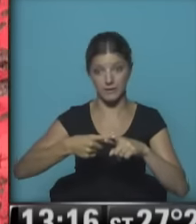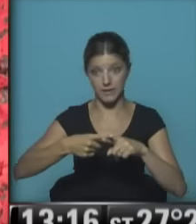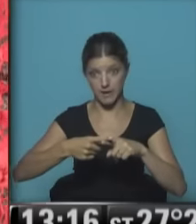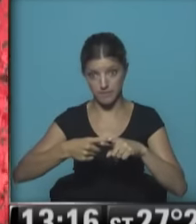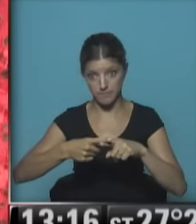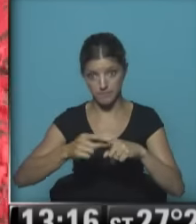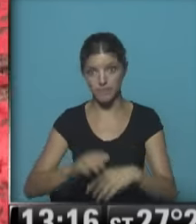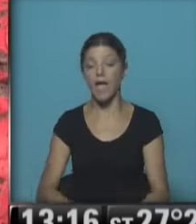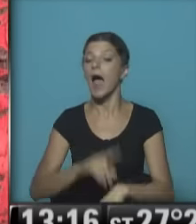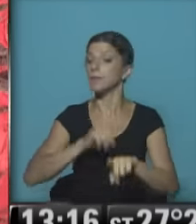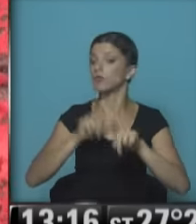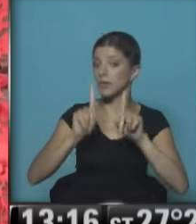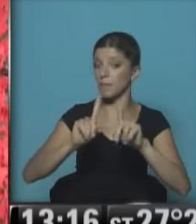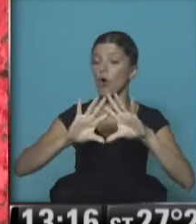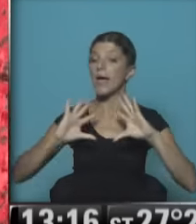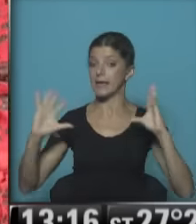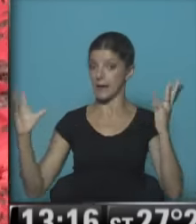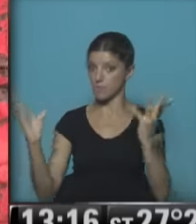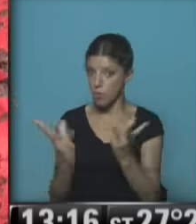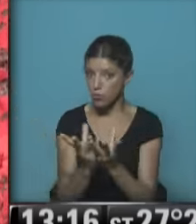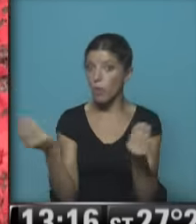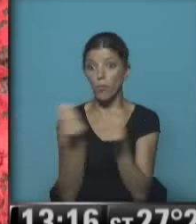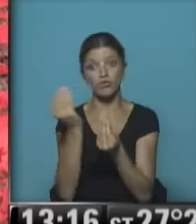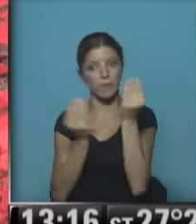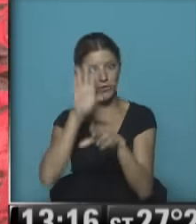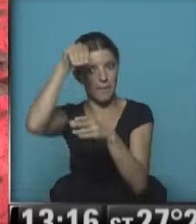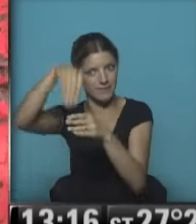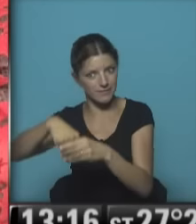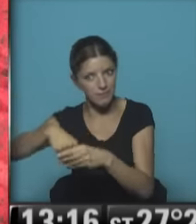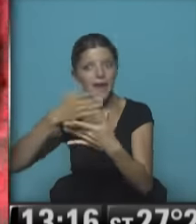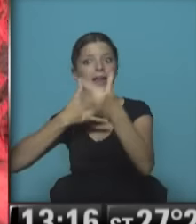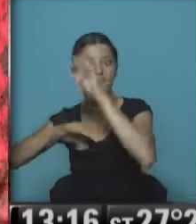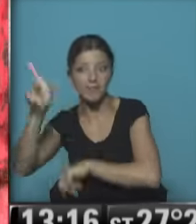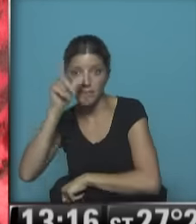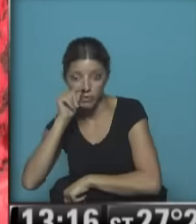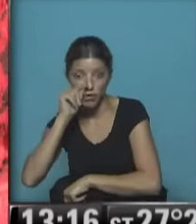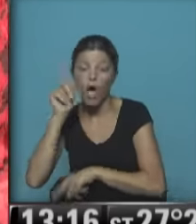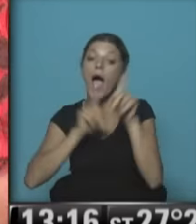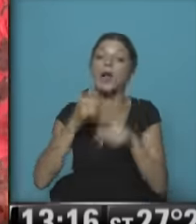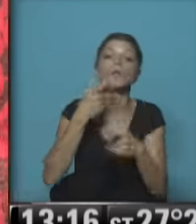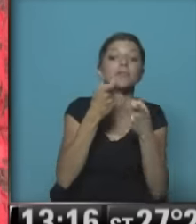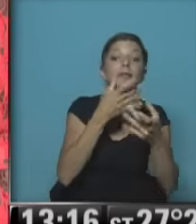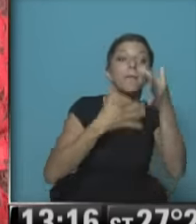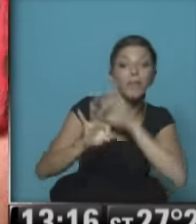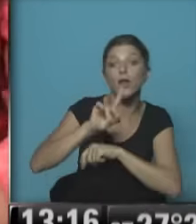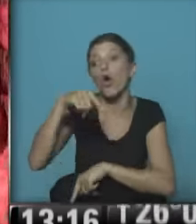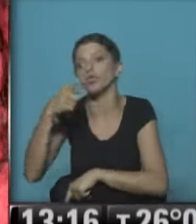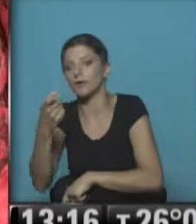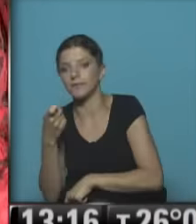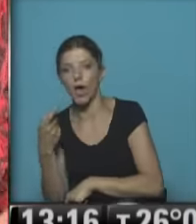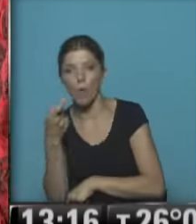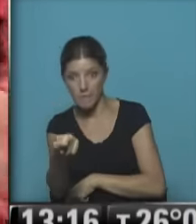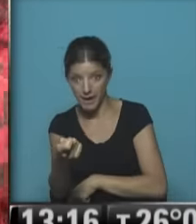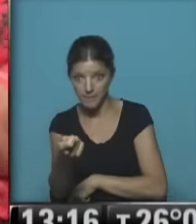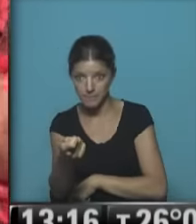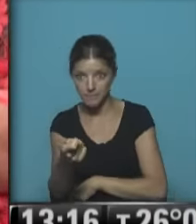cuadro mundial de un ajedrez de muchos jugadores, donde algunos necesitan venderlo, otros lo necesitan comprar, como Estados